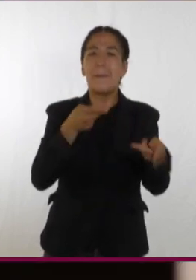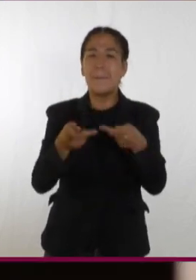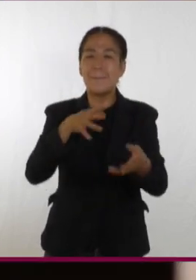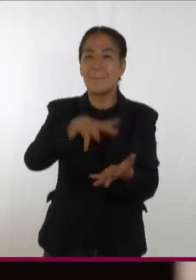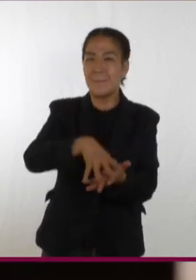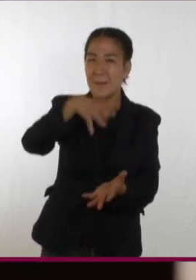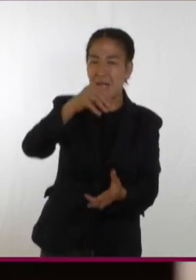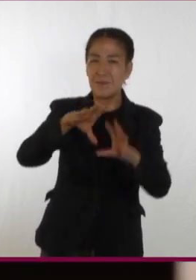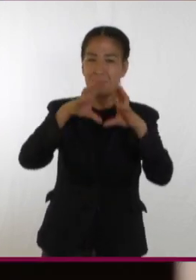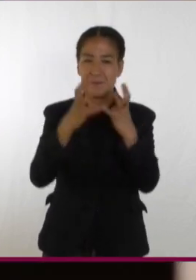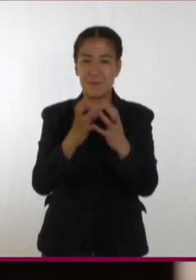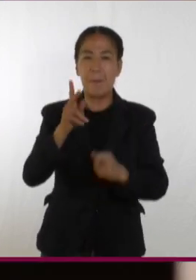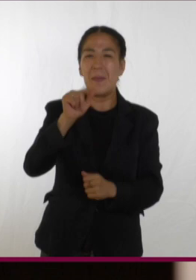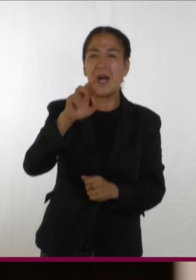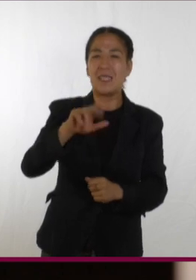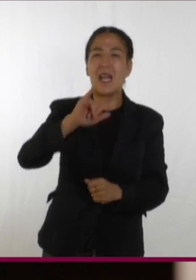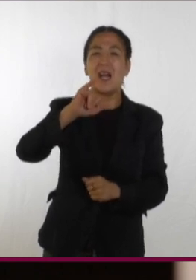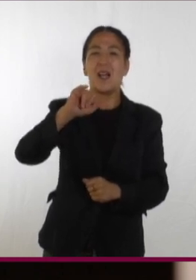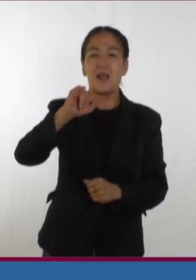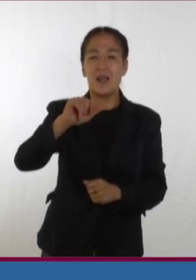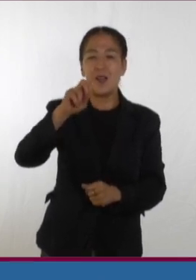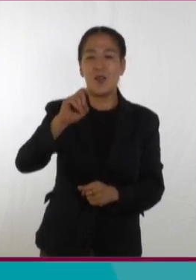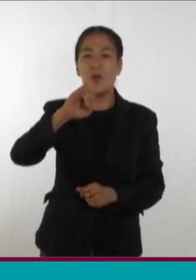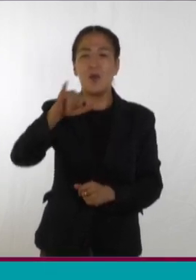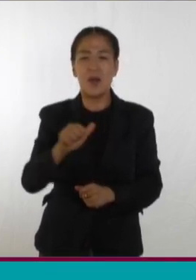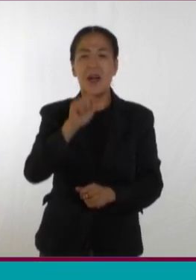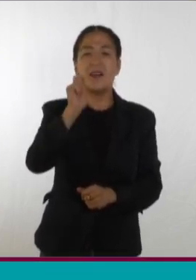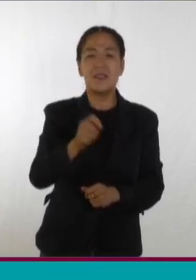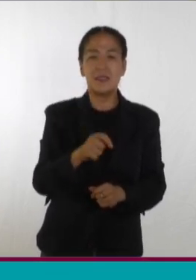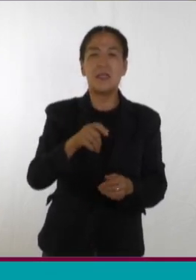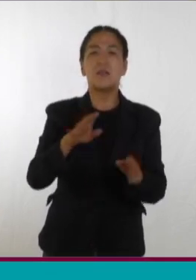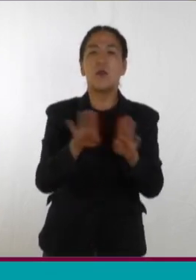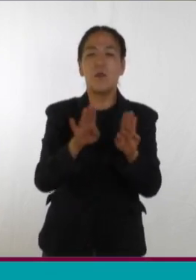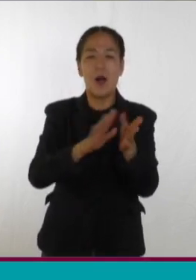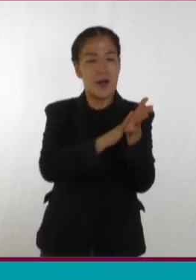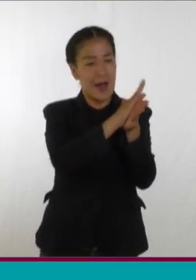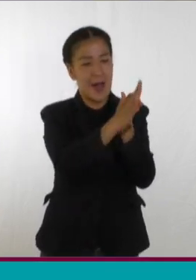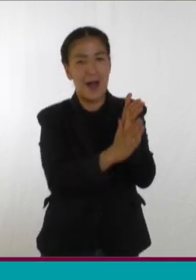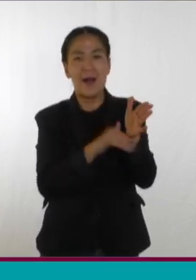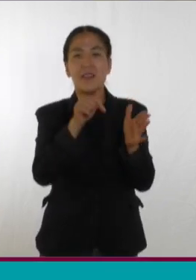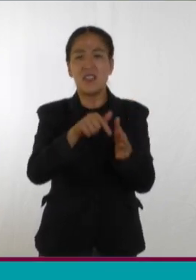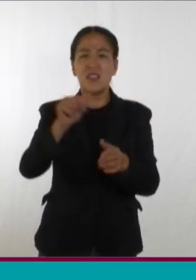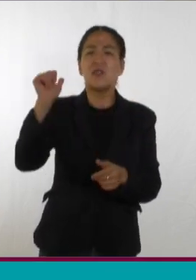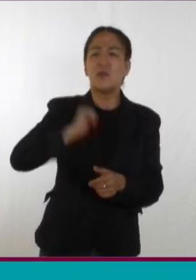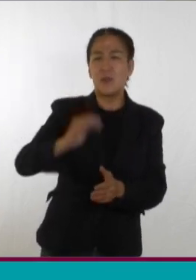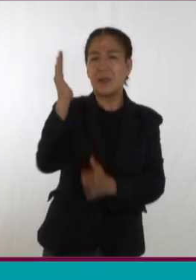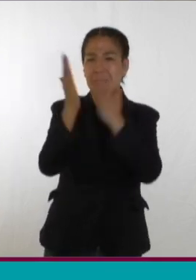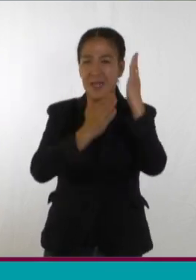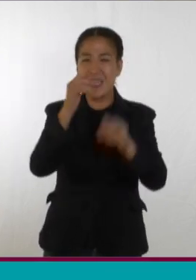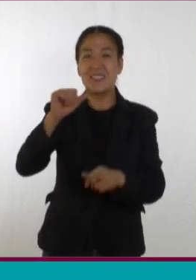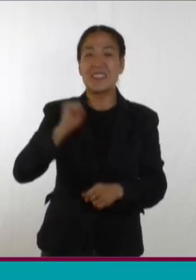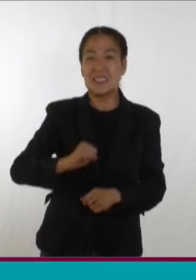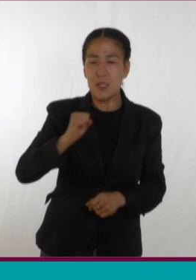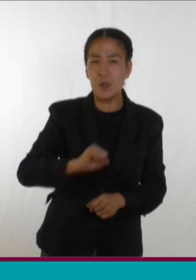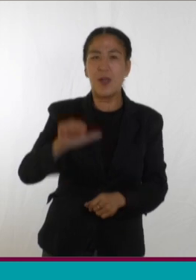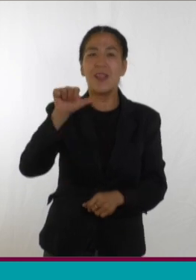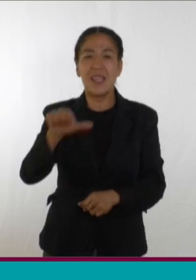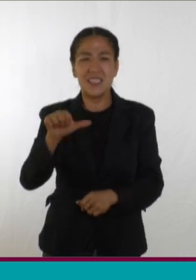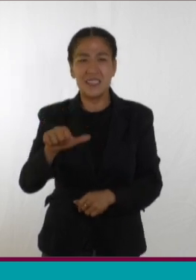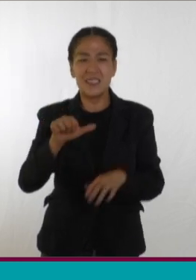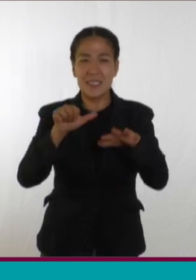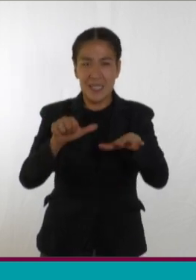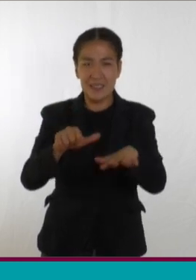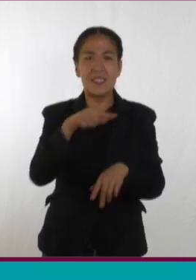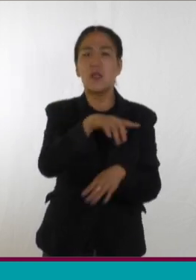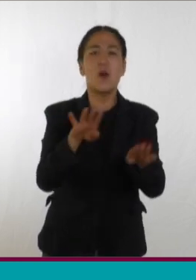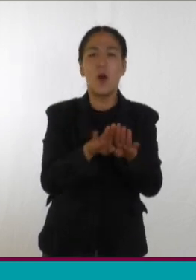se vayan porque vamos a hablar de paradojas geométricas. Las paradojas geométricas relacionadas con el área se han estudiado desde el siglo